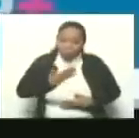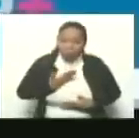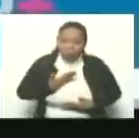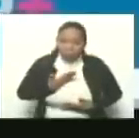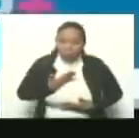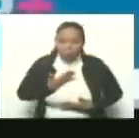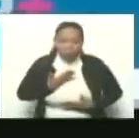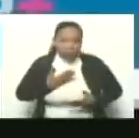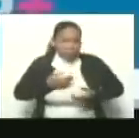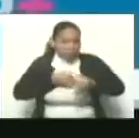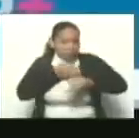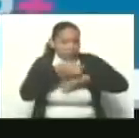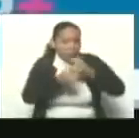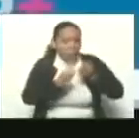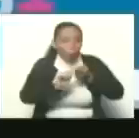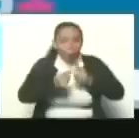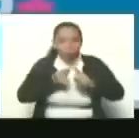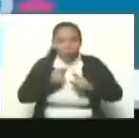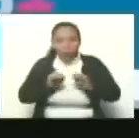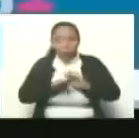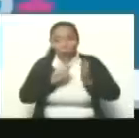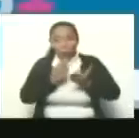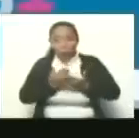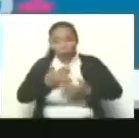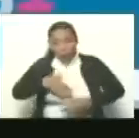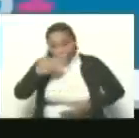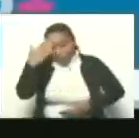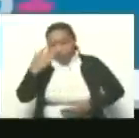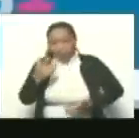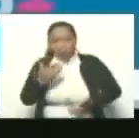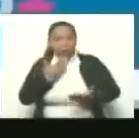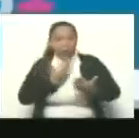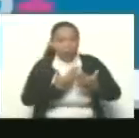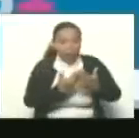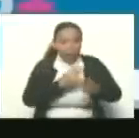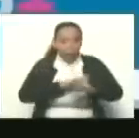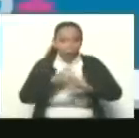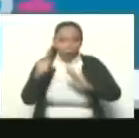al mundo árabe, agradecer su solidaridad, su amor.